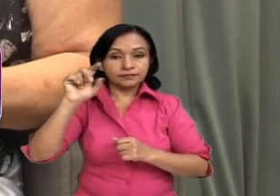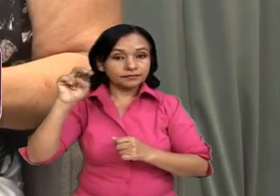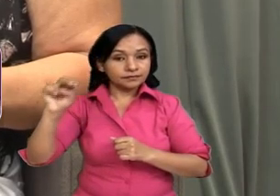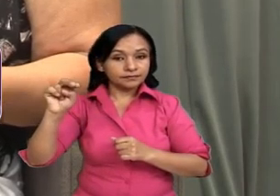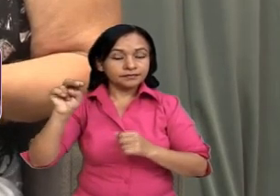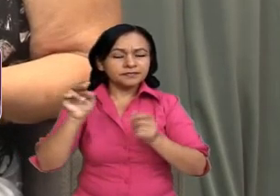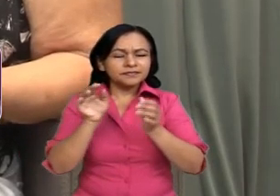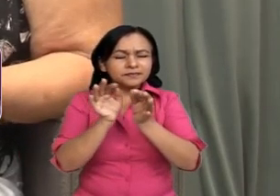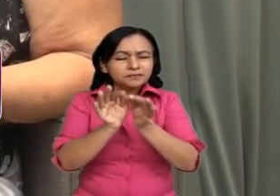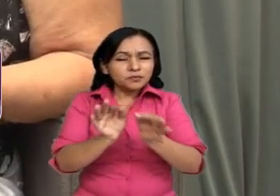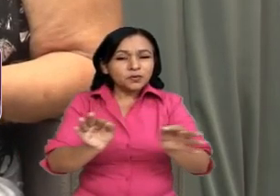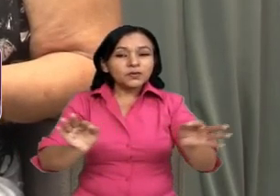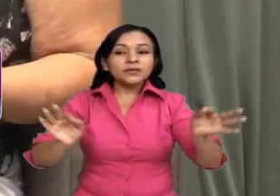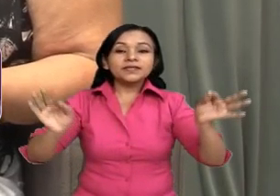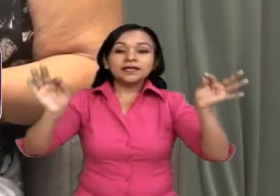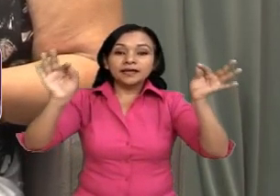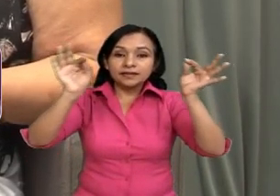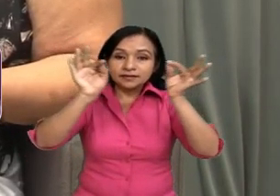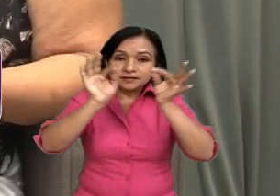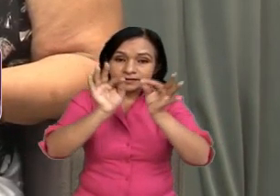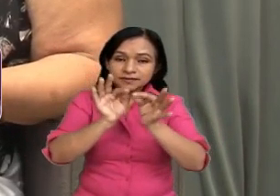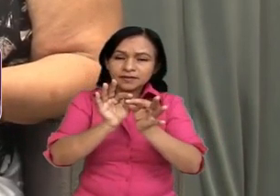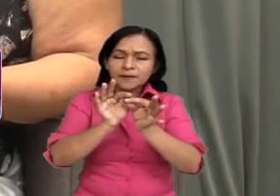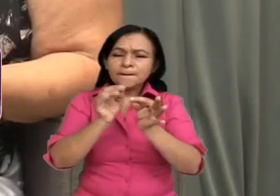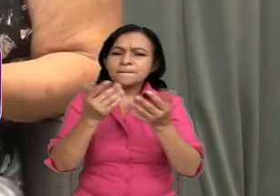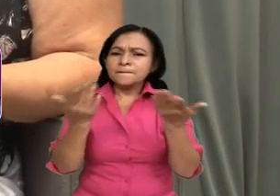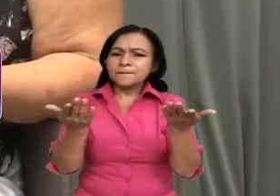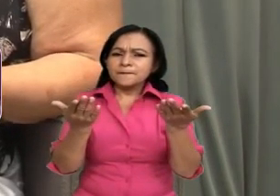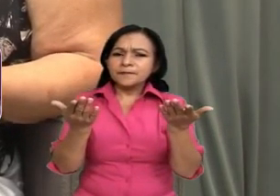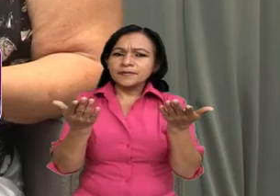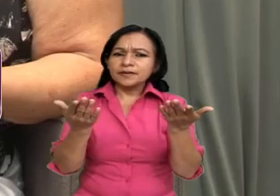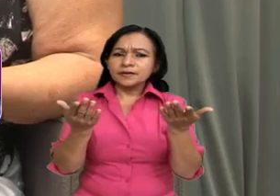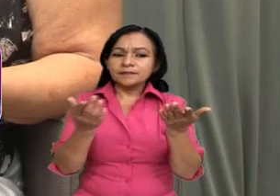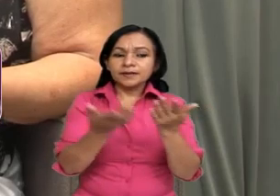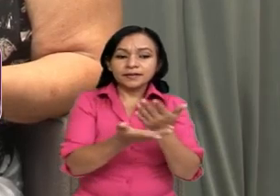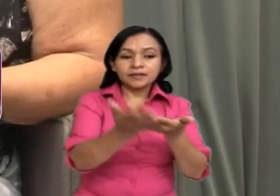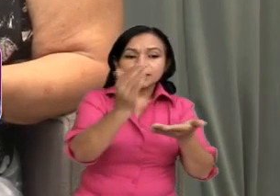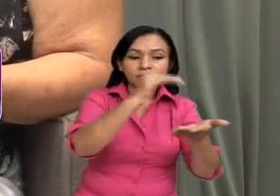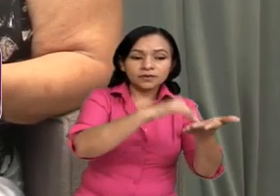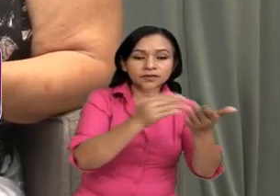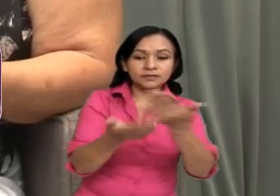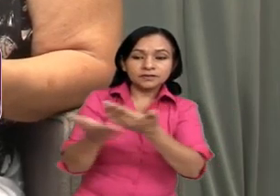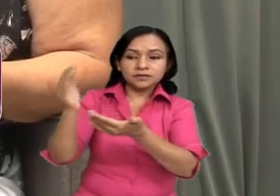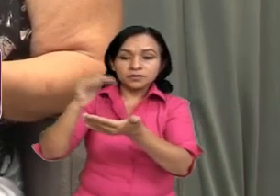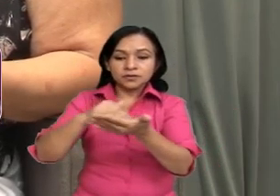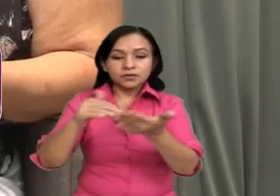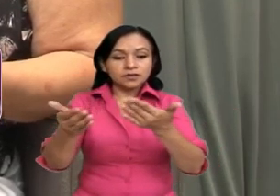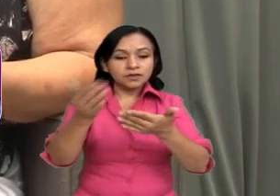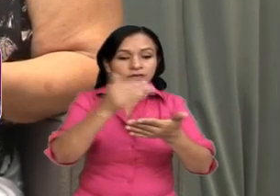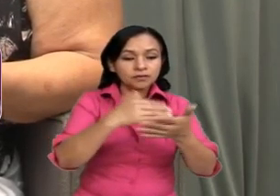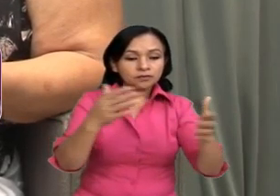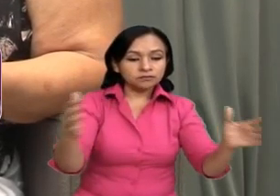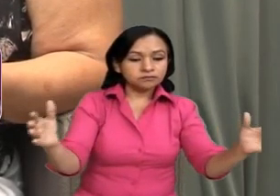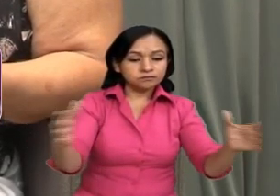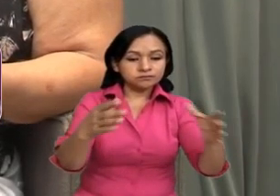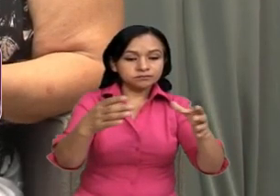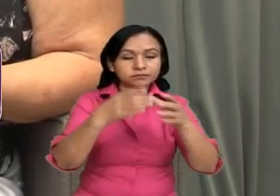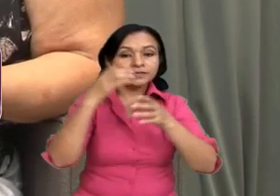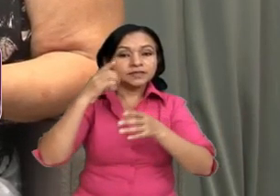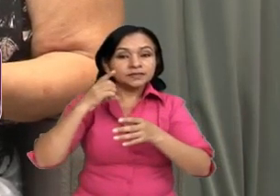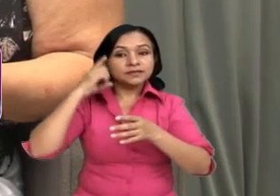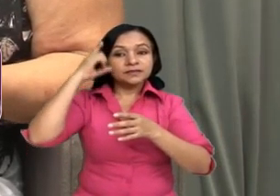tan importante para la reconstrucción del desarrollo de